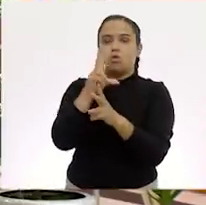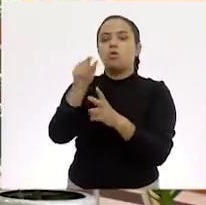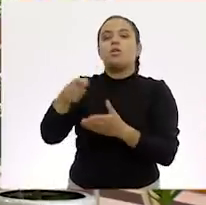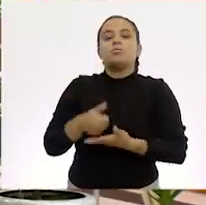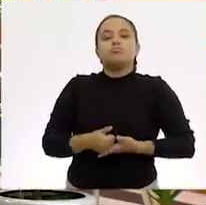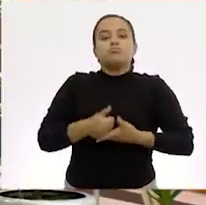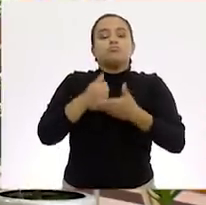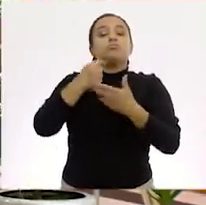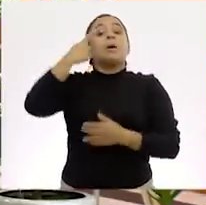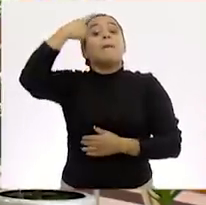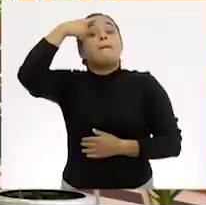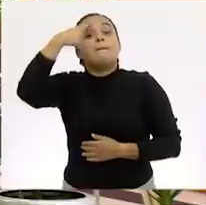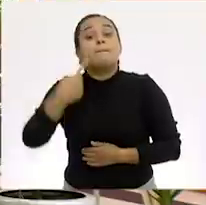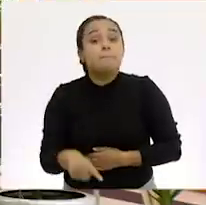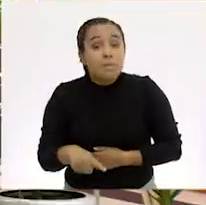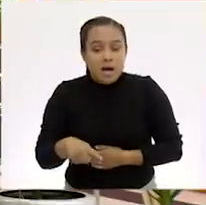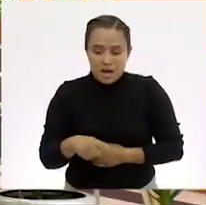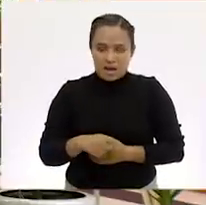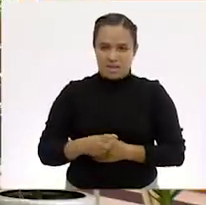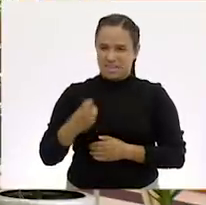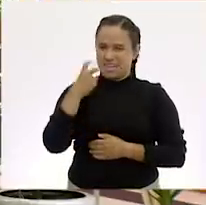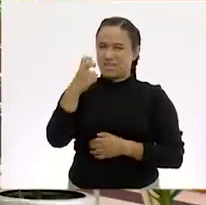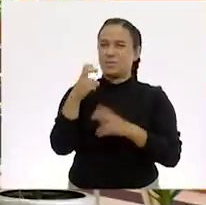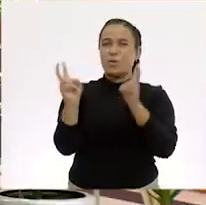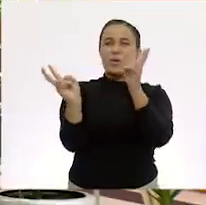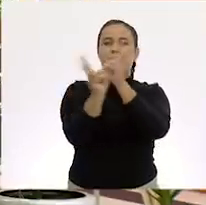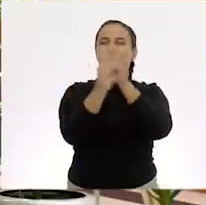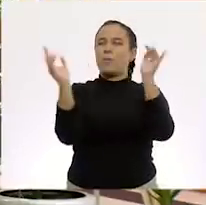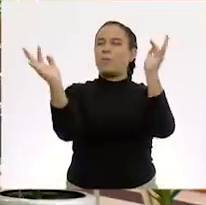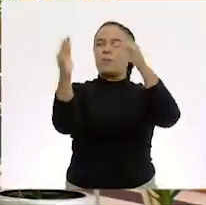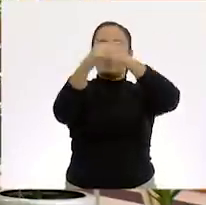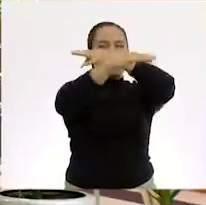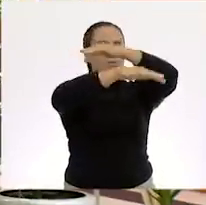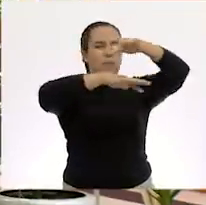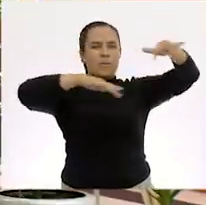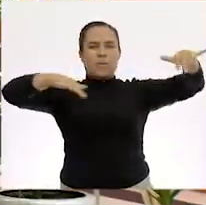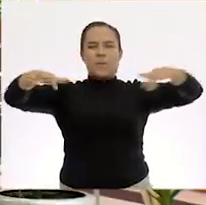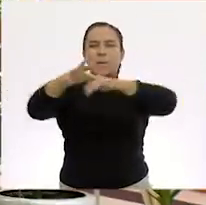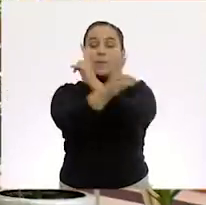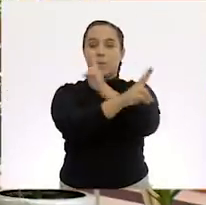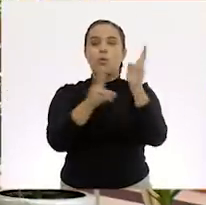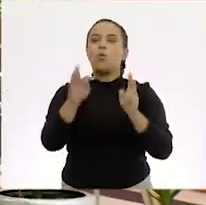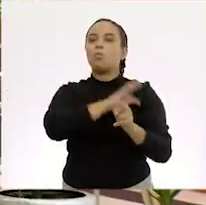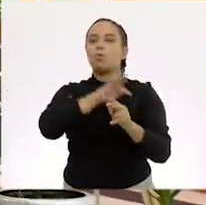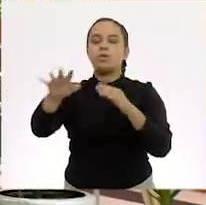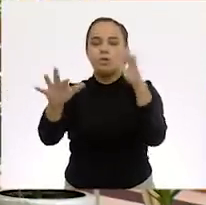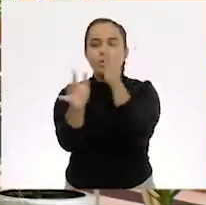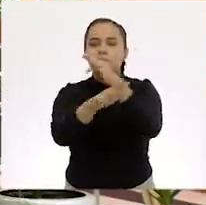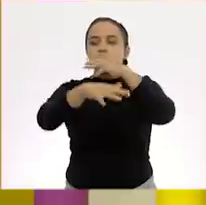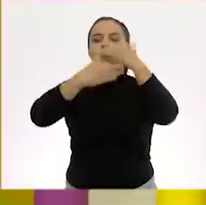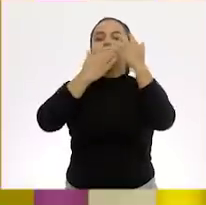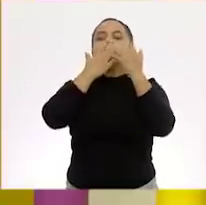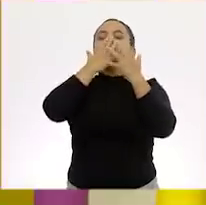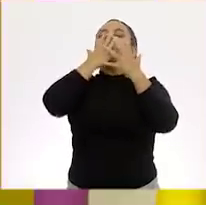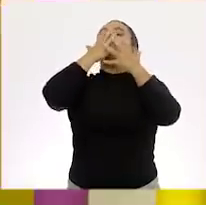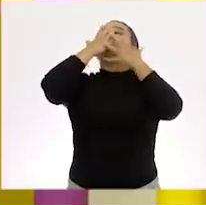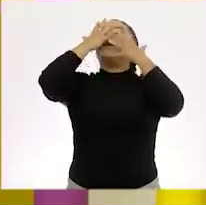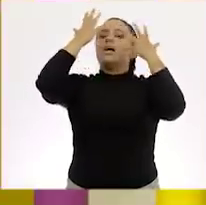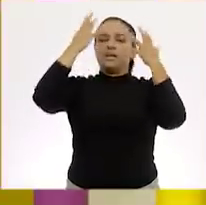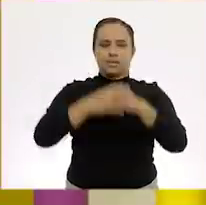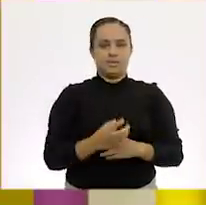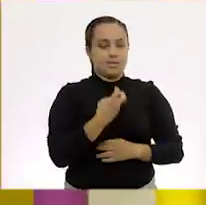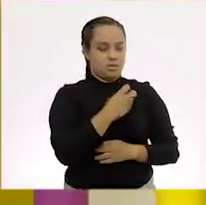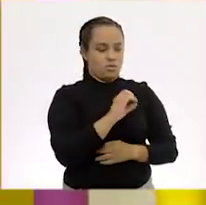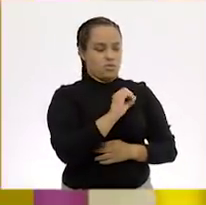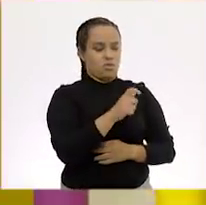ayudar a que ese elemento que se respira lo tengamos en el ambiente. Sí, claro, porque ese es el